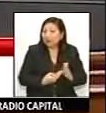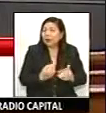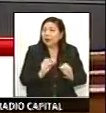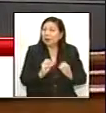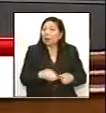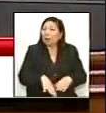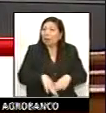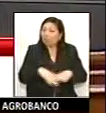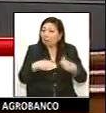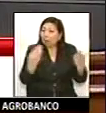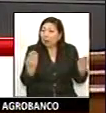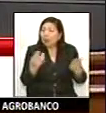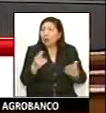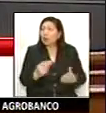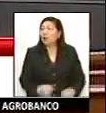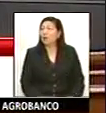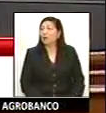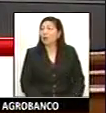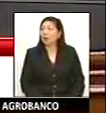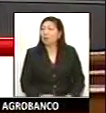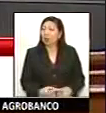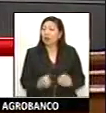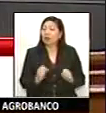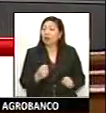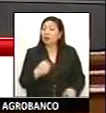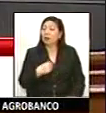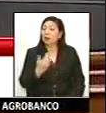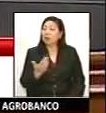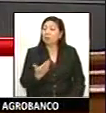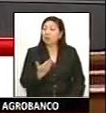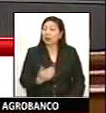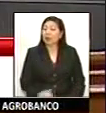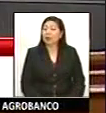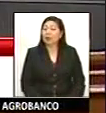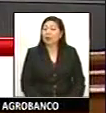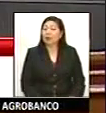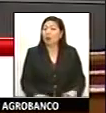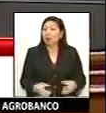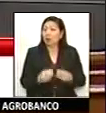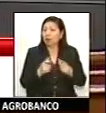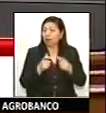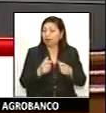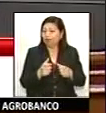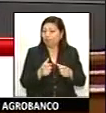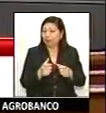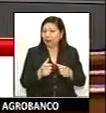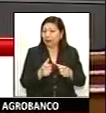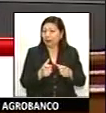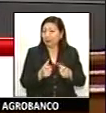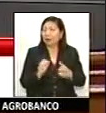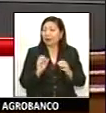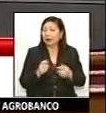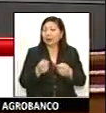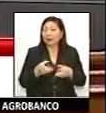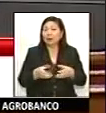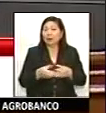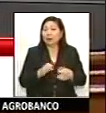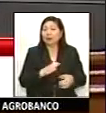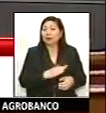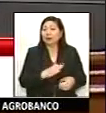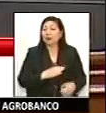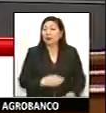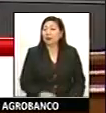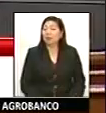está destapando ahorita la corrupción. Entonces yo lo pido, que desde los comités de vigilancia está en la insistencia en la Comisión de